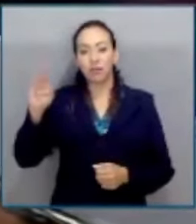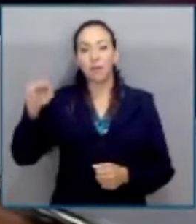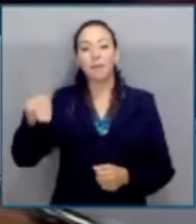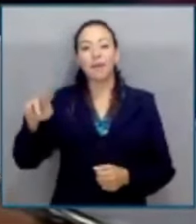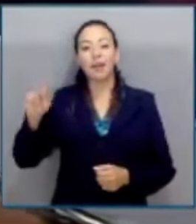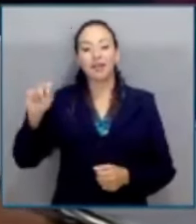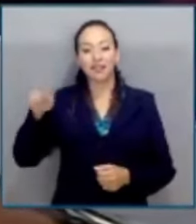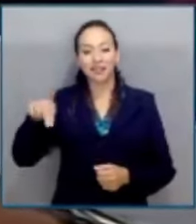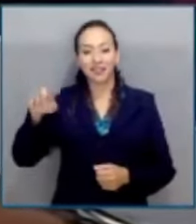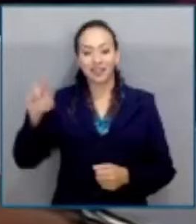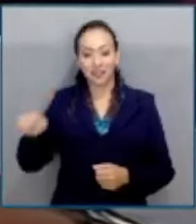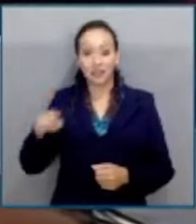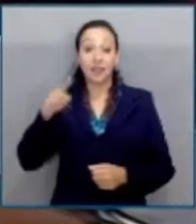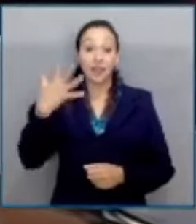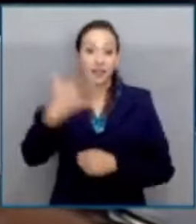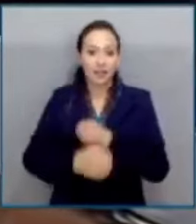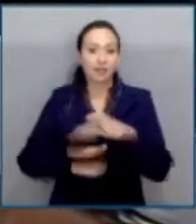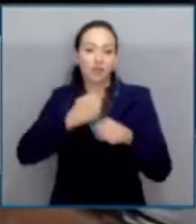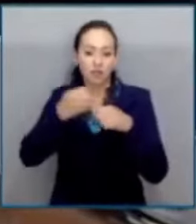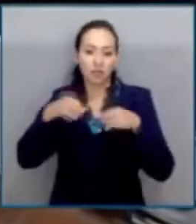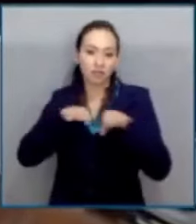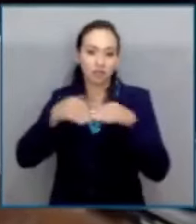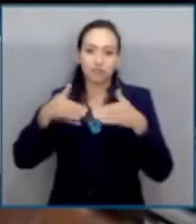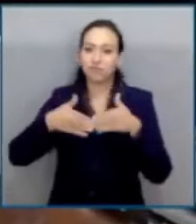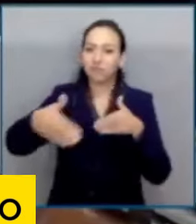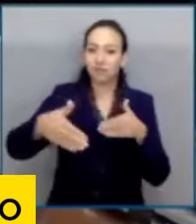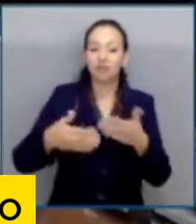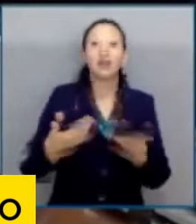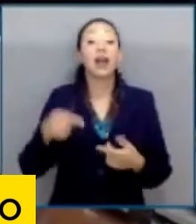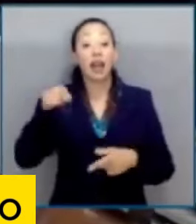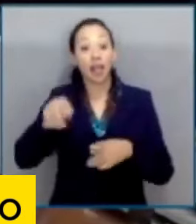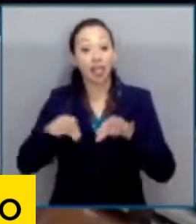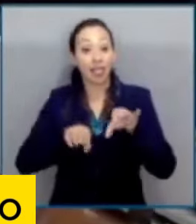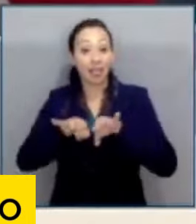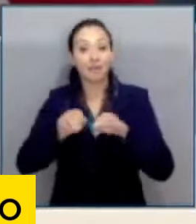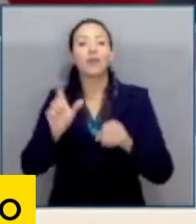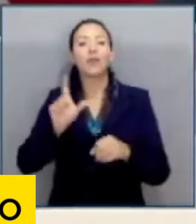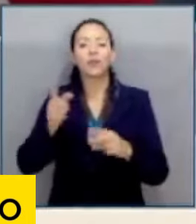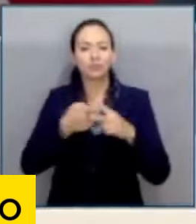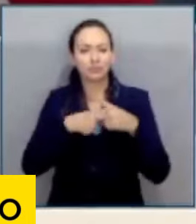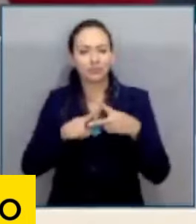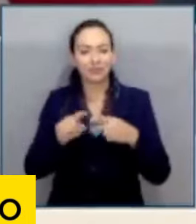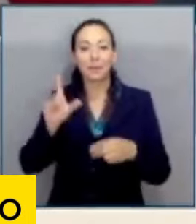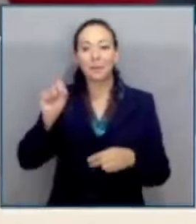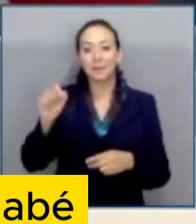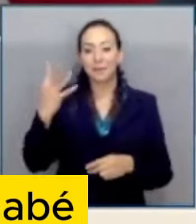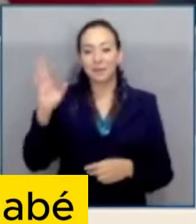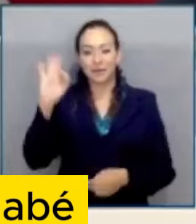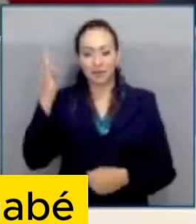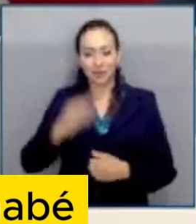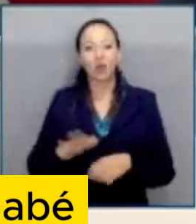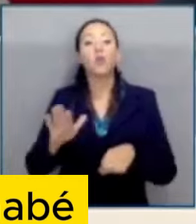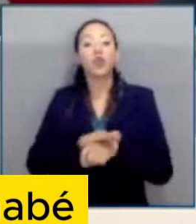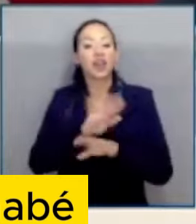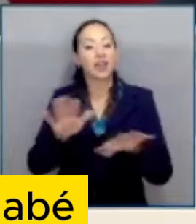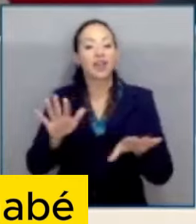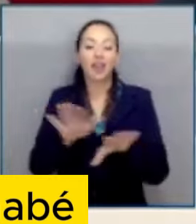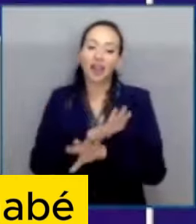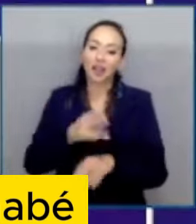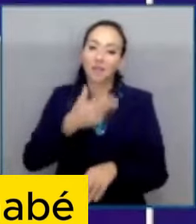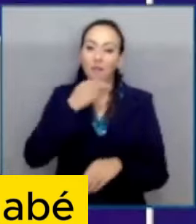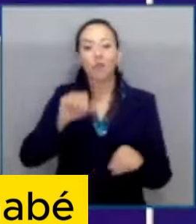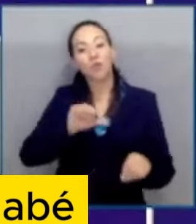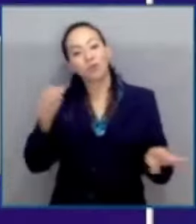Montalvo Martínez para un periodo de 5 años. El nuevo consejero, quien asumió el cargo a partir del 24 de febrero, en sustitución de Alejandro